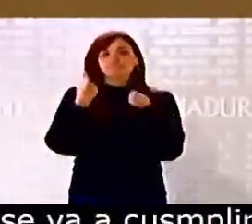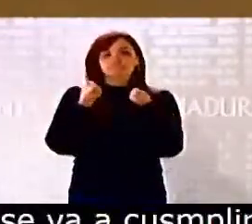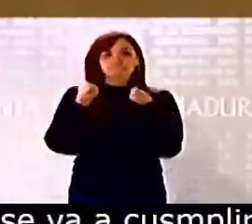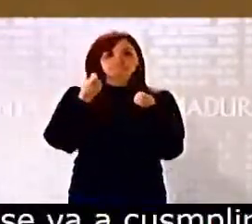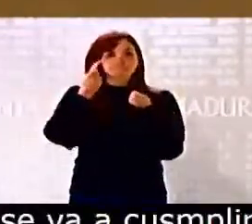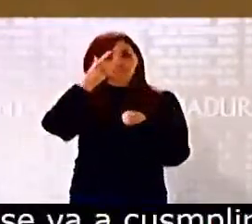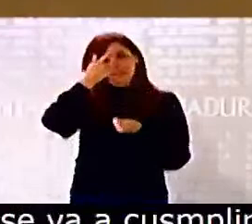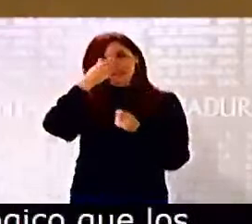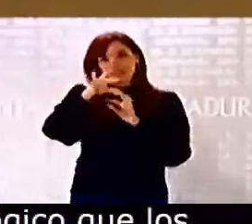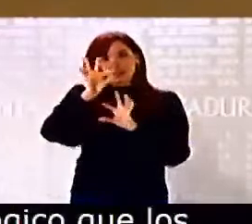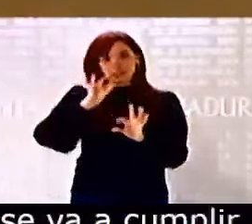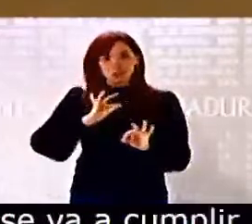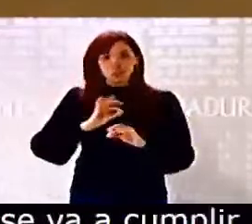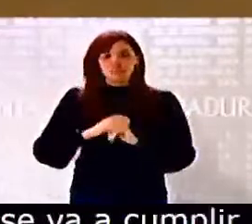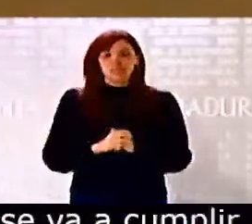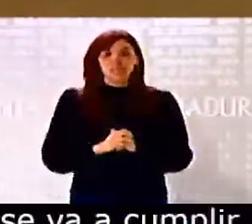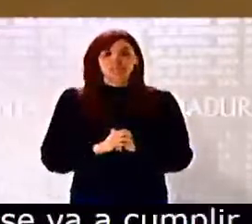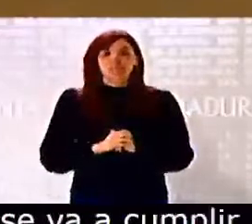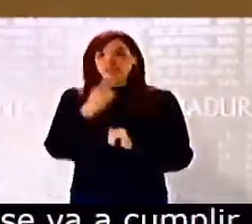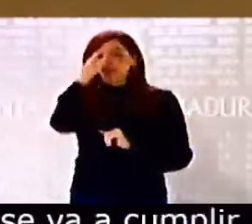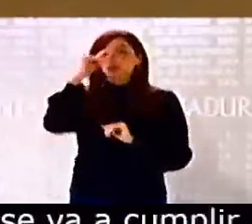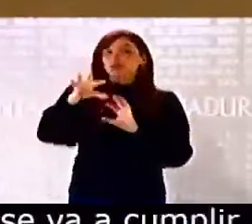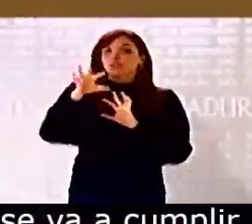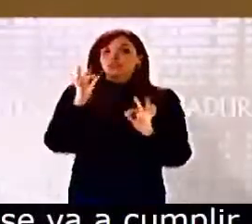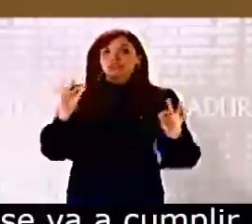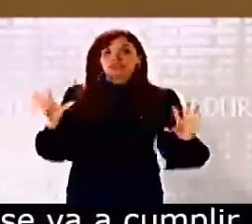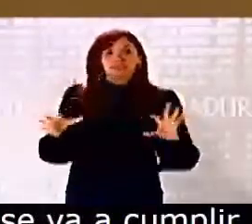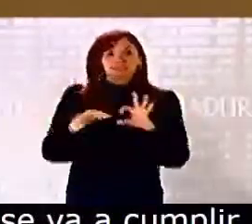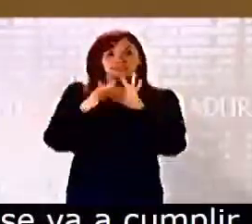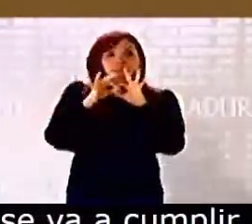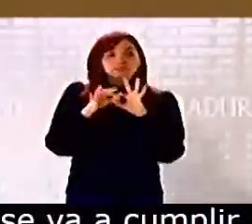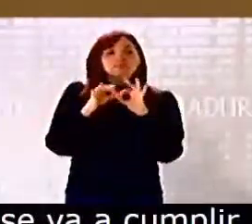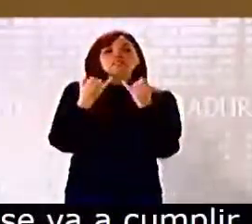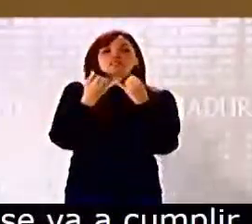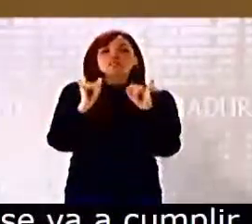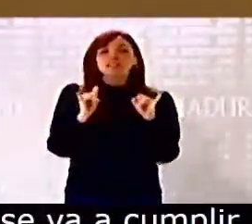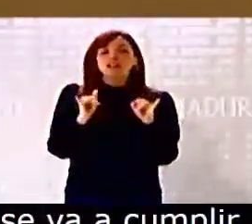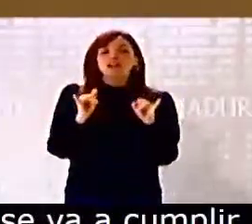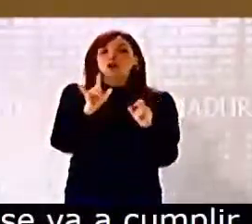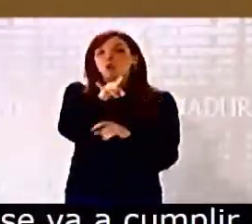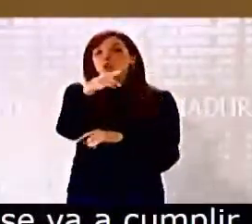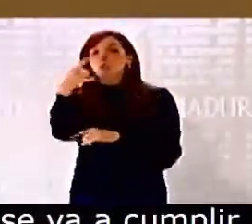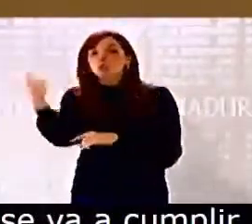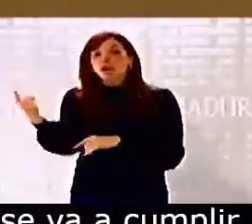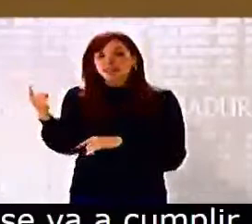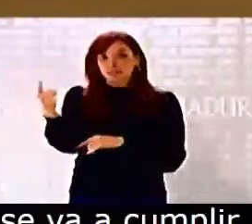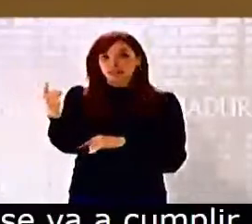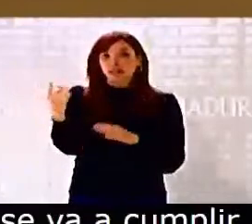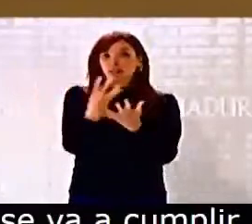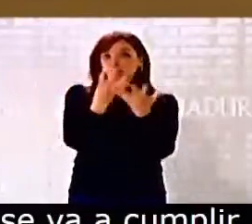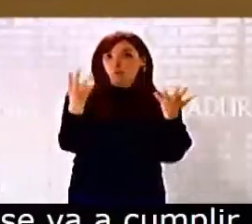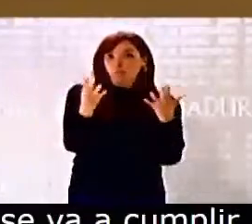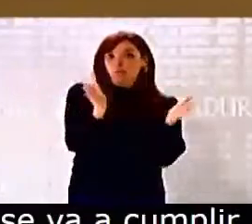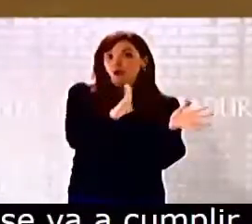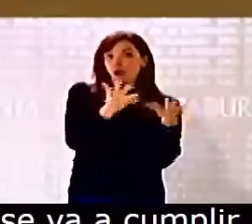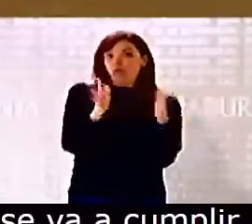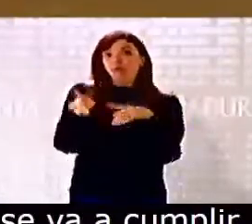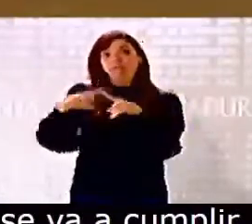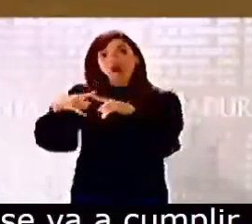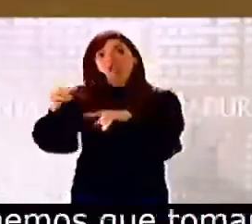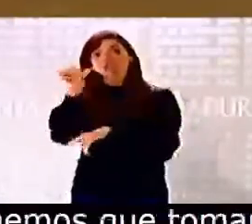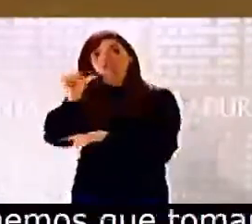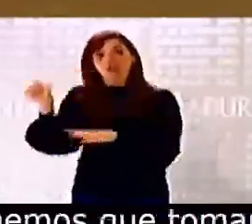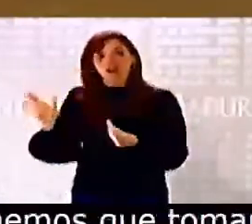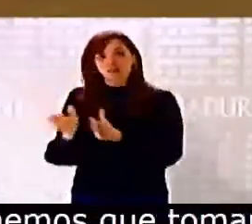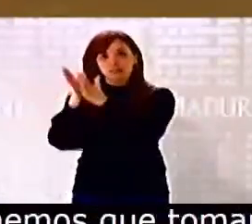decisiones que tienen que ver con el puente de San José, que tienen que ver con la Semana Santa y donde, como les